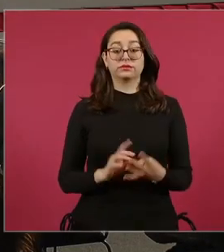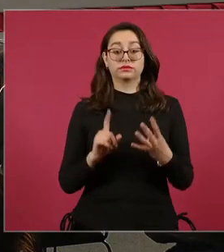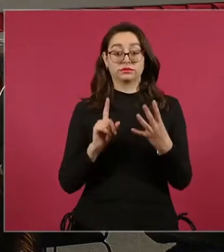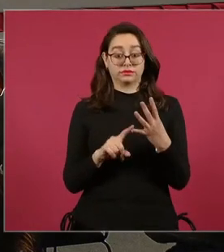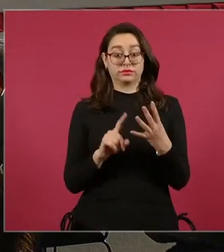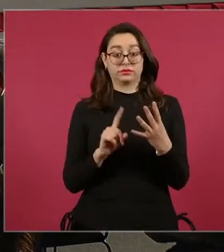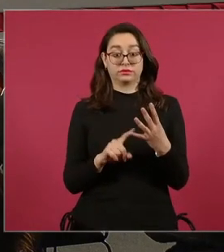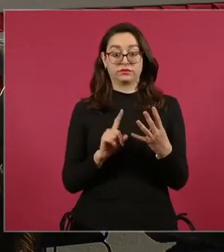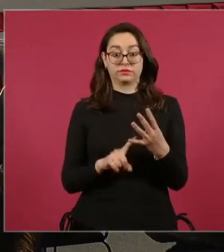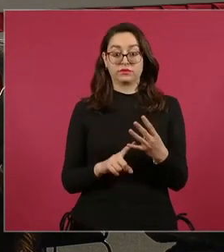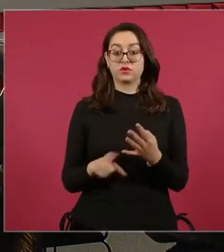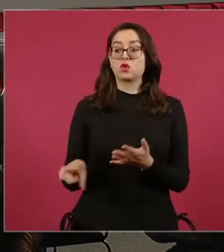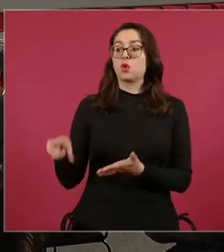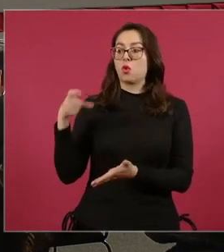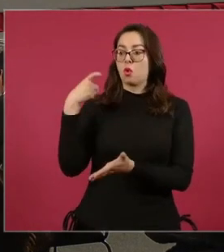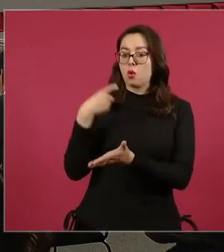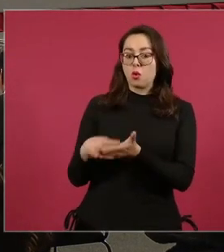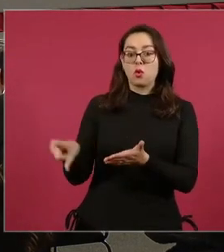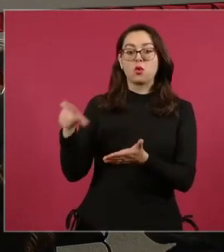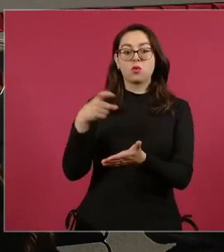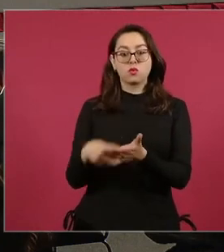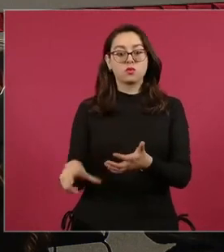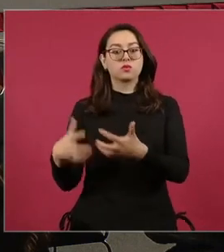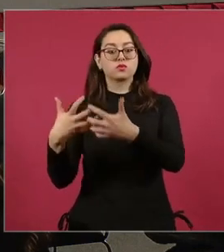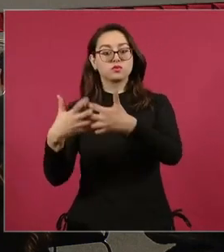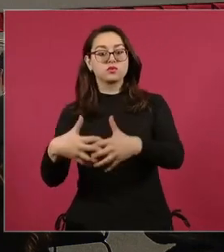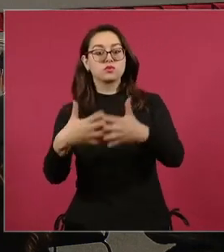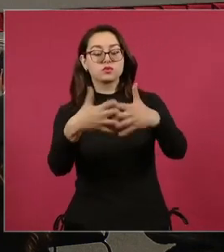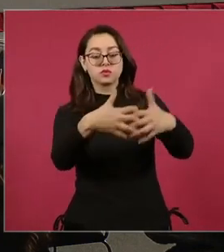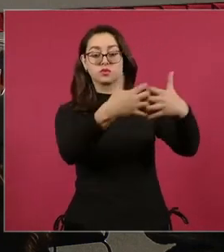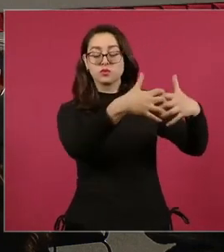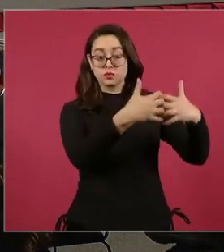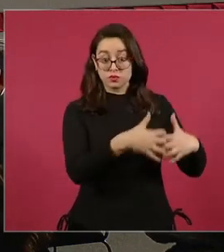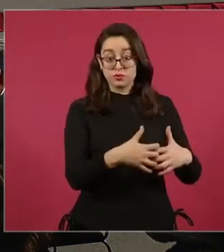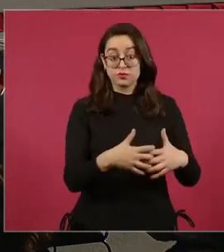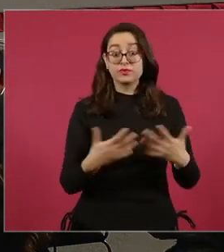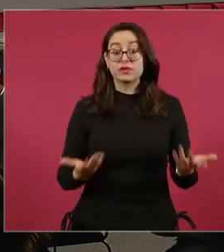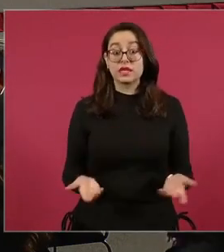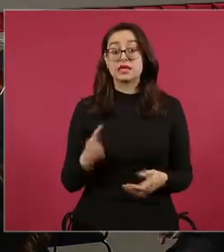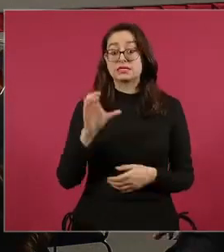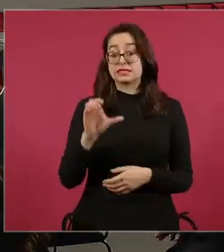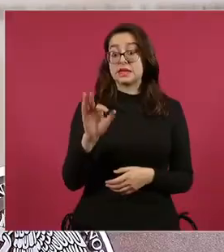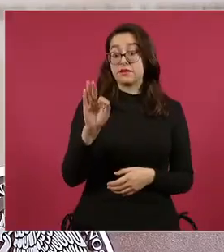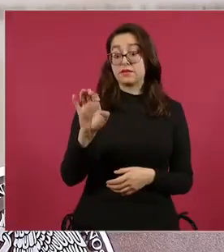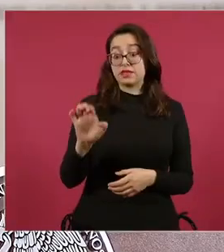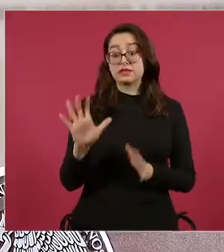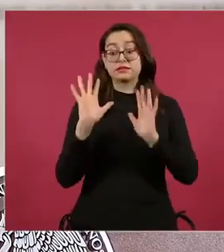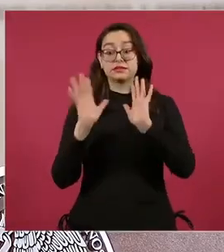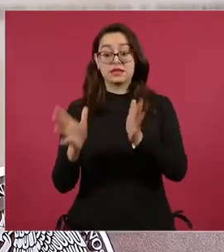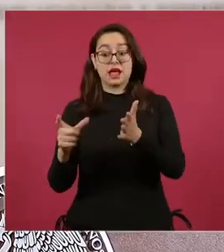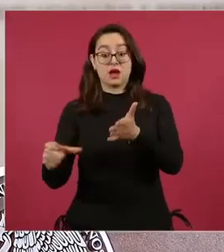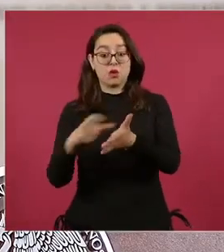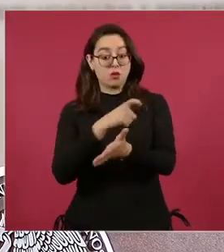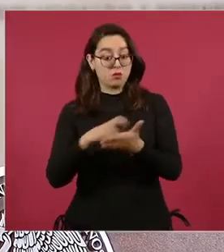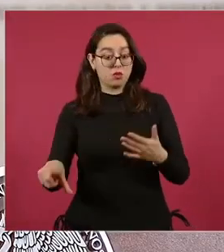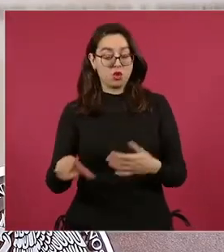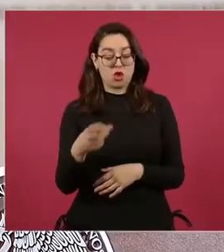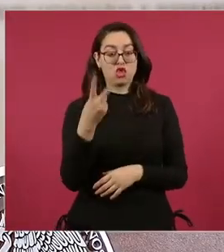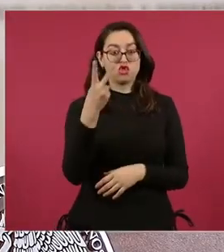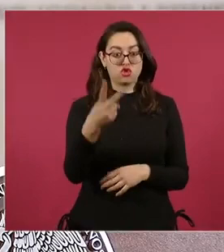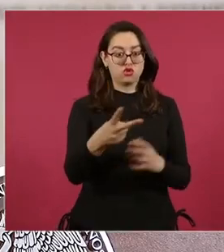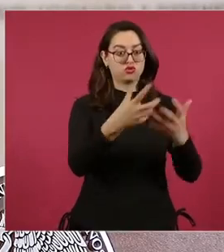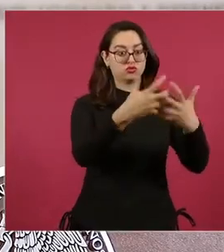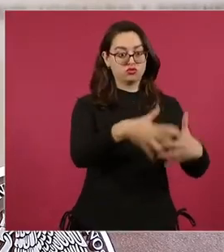de centrales. La CFE ha adquirido 2 centrales ya en funcionamiento, una